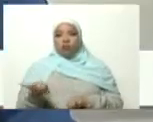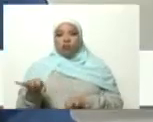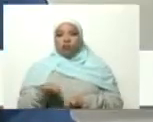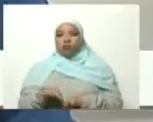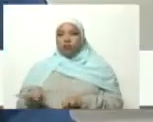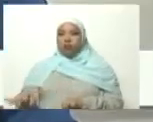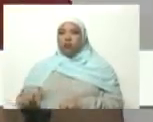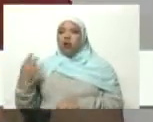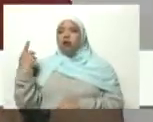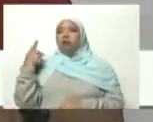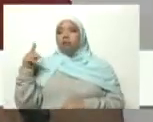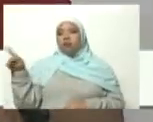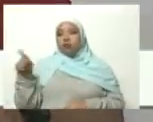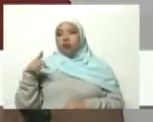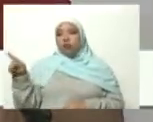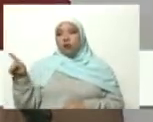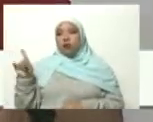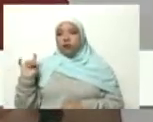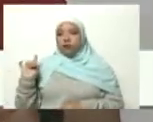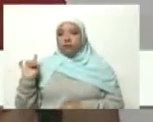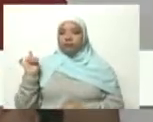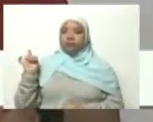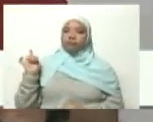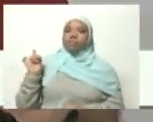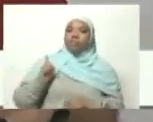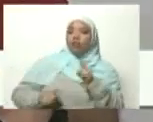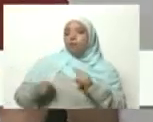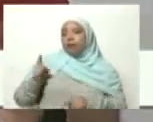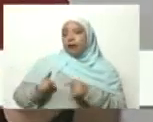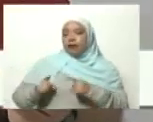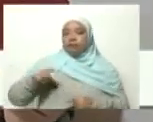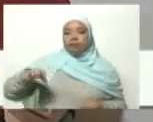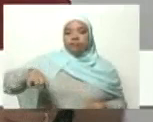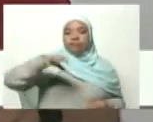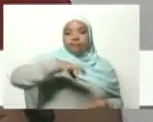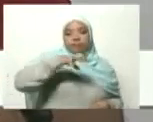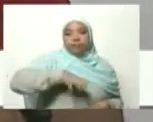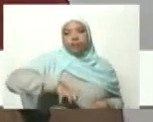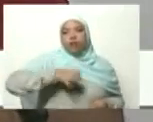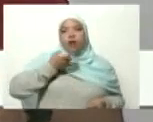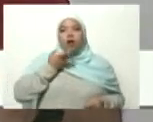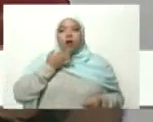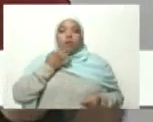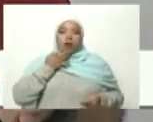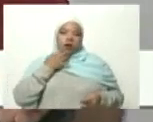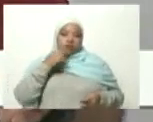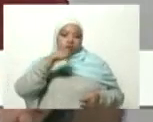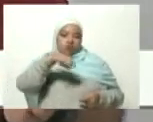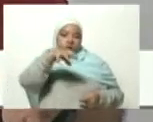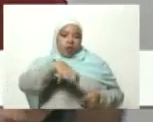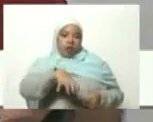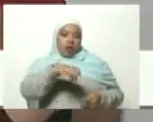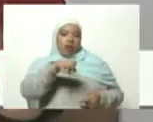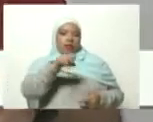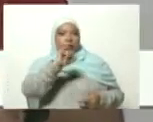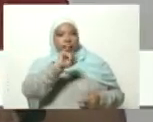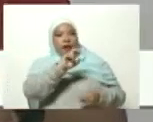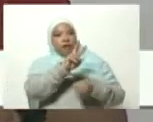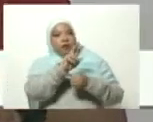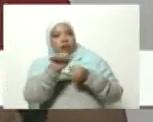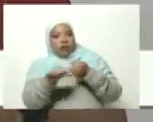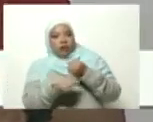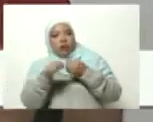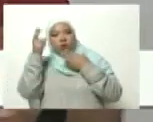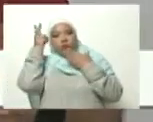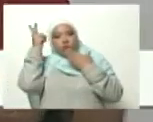una parroquia. En los estados, seguro, hay estados que tienen, por ejemplo, está la vicepresidencia de asuntos indígenas, por